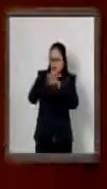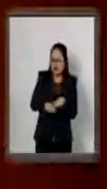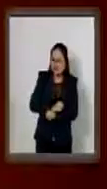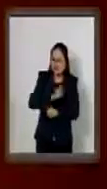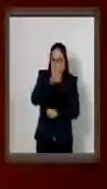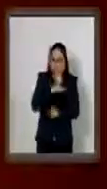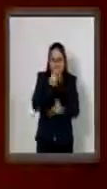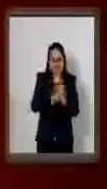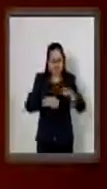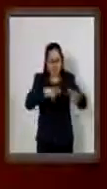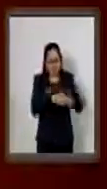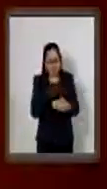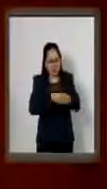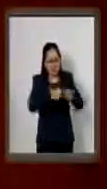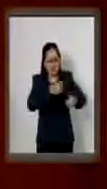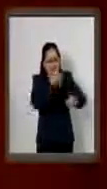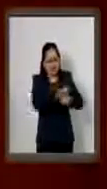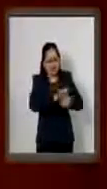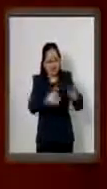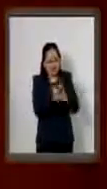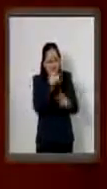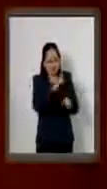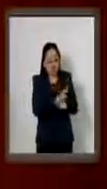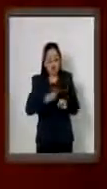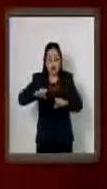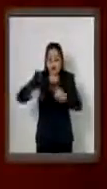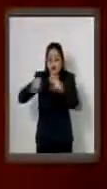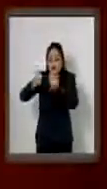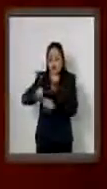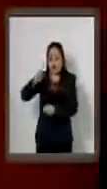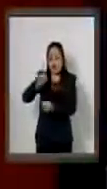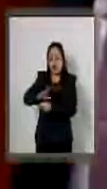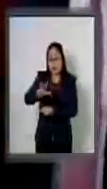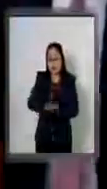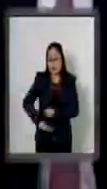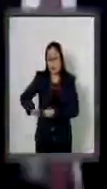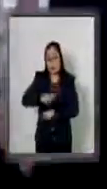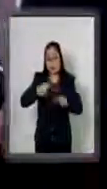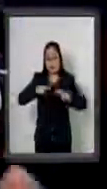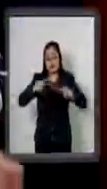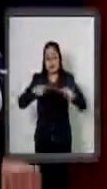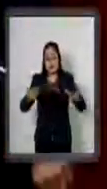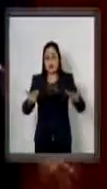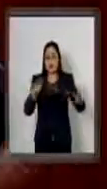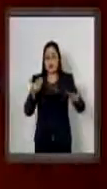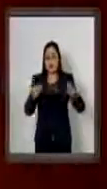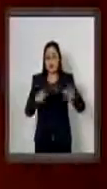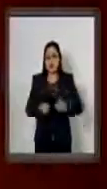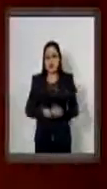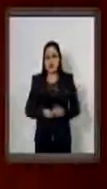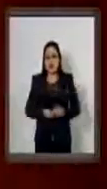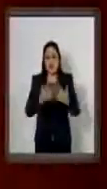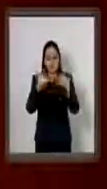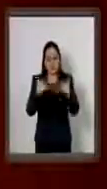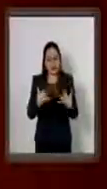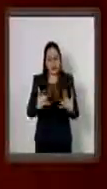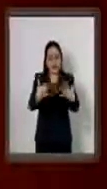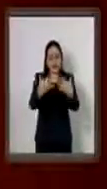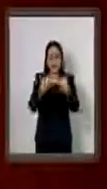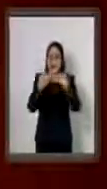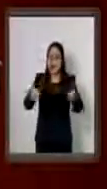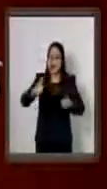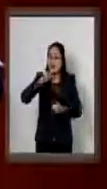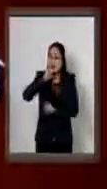la seguridad nacional y la seguridad pública. No hay nadie en este pleno,